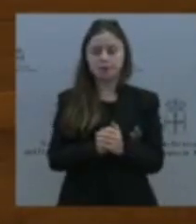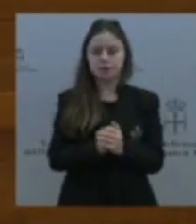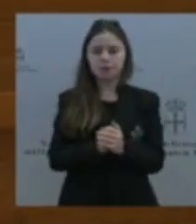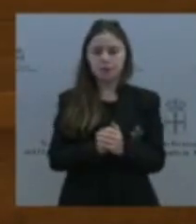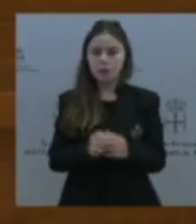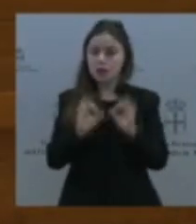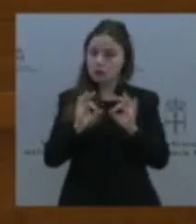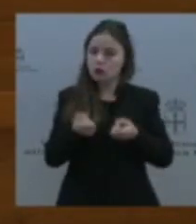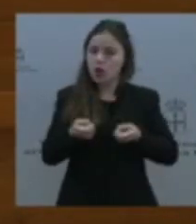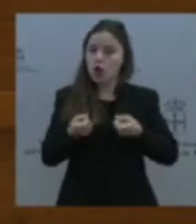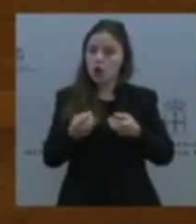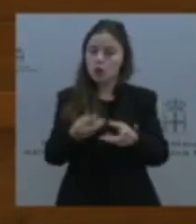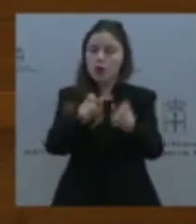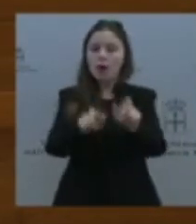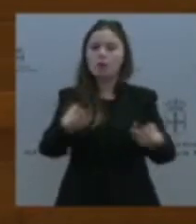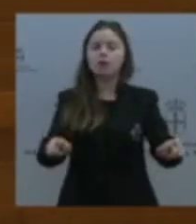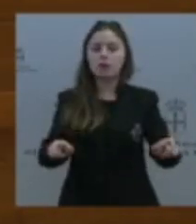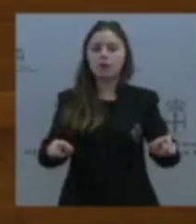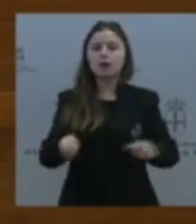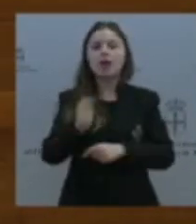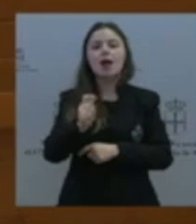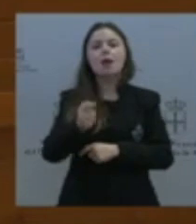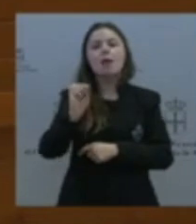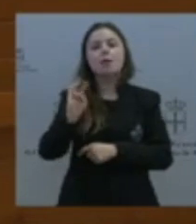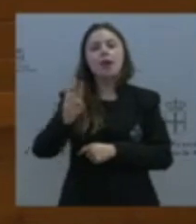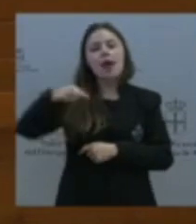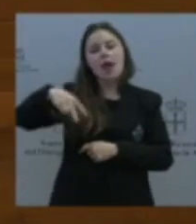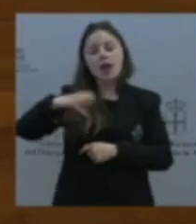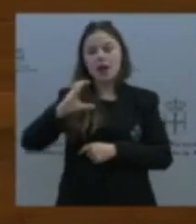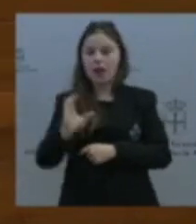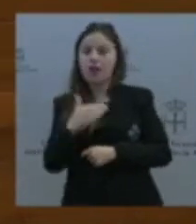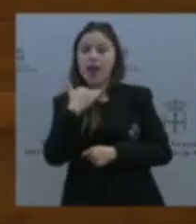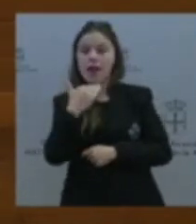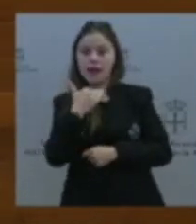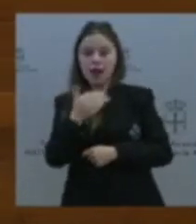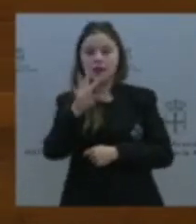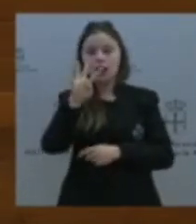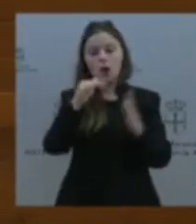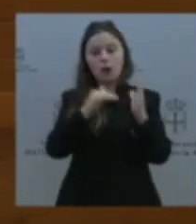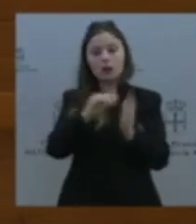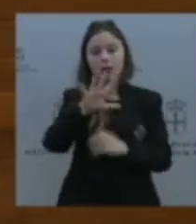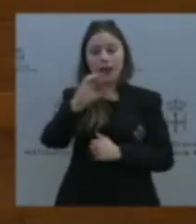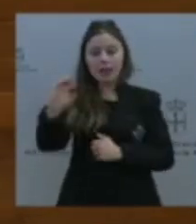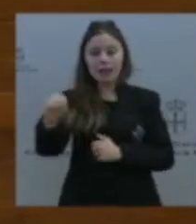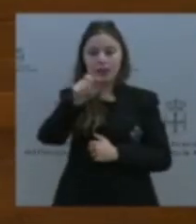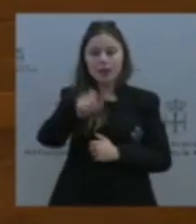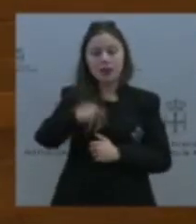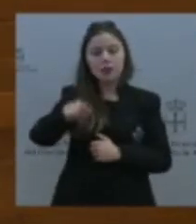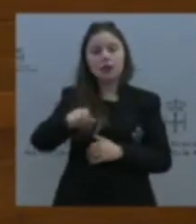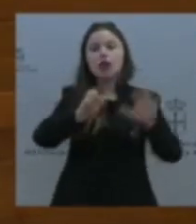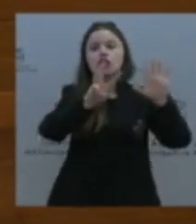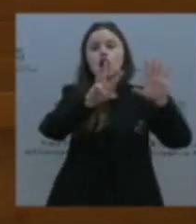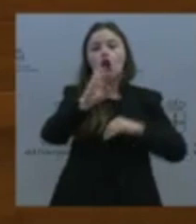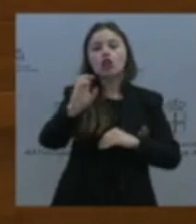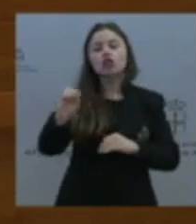Asturias la pensión no contributiva, ya aproximadamente de 4.500 personas, 800.000 euros serían suficientes